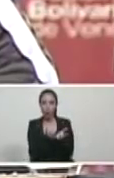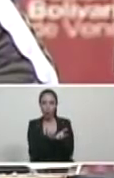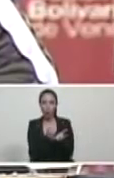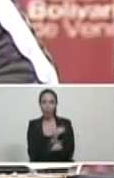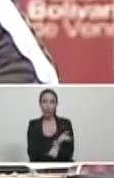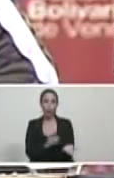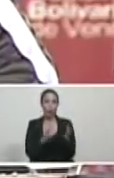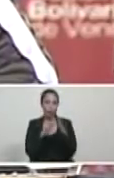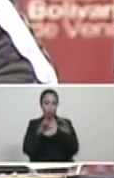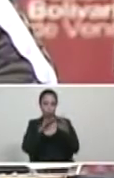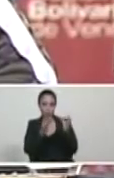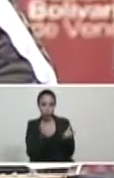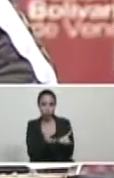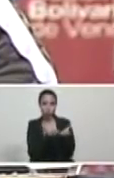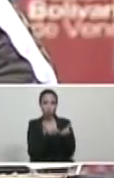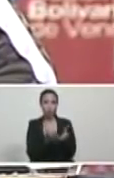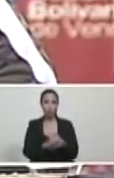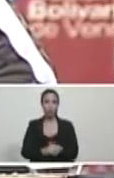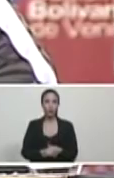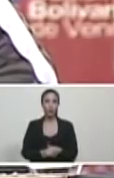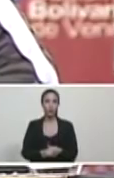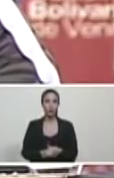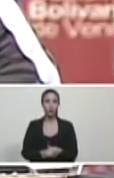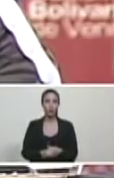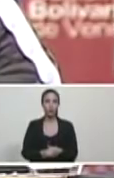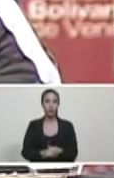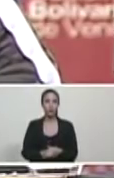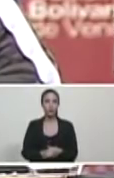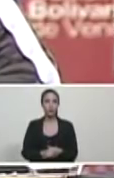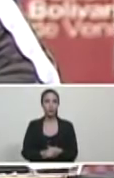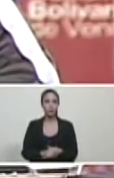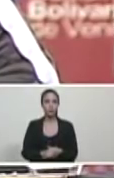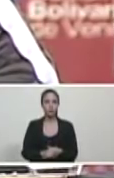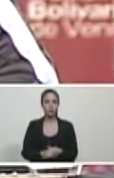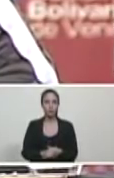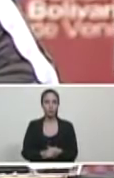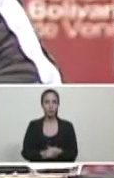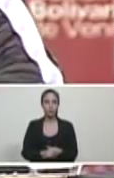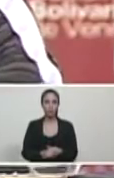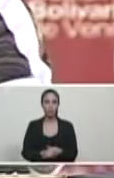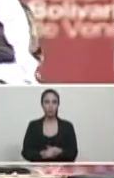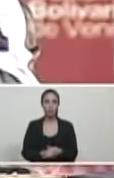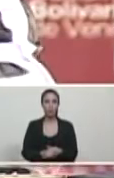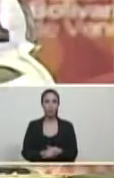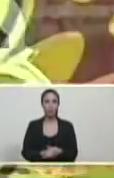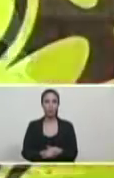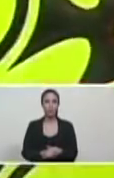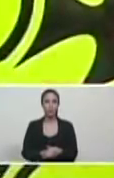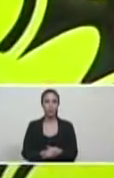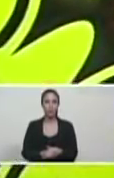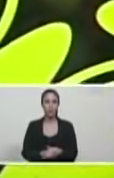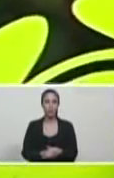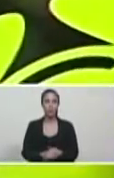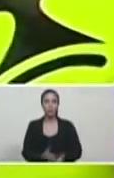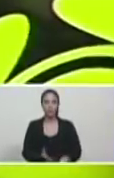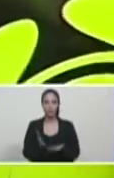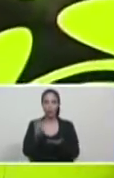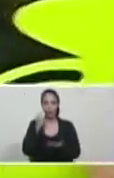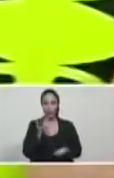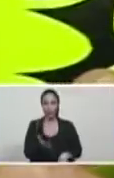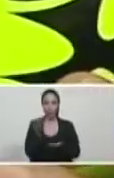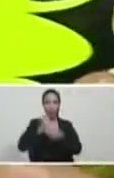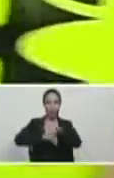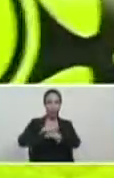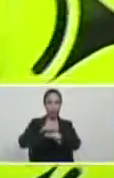el apodo que le pusimos a usted, el indestructible de la paz, Nicolás Maduro Moro. Entonces, presidente, mire... El balón de